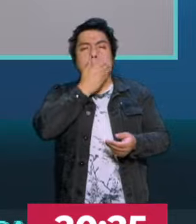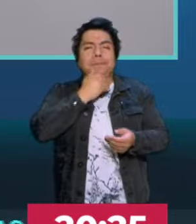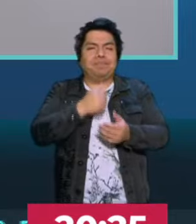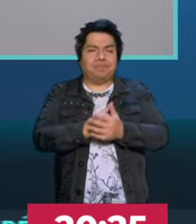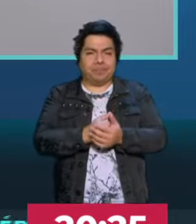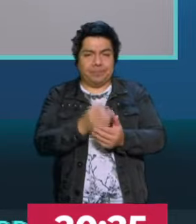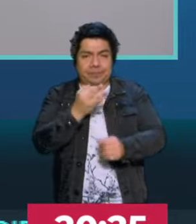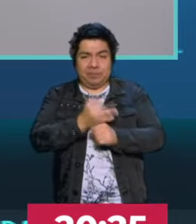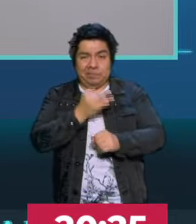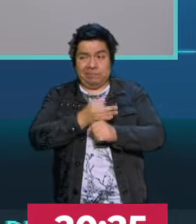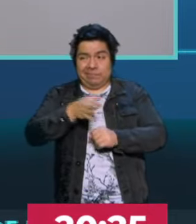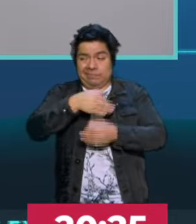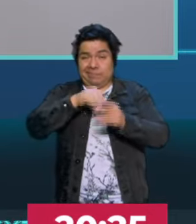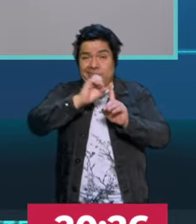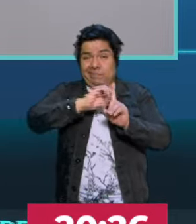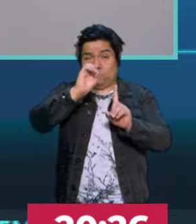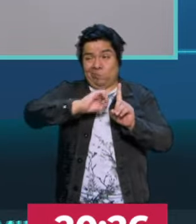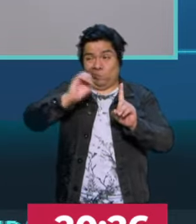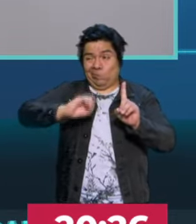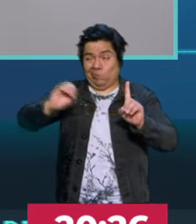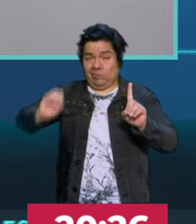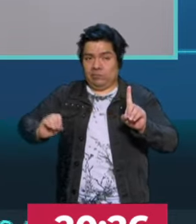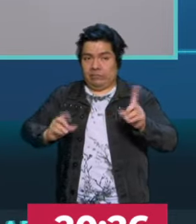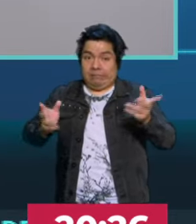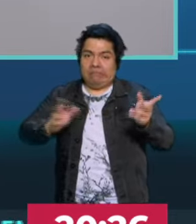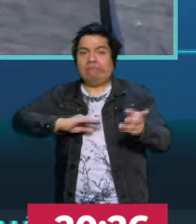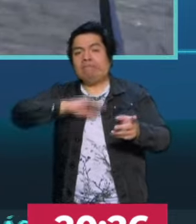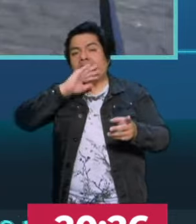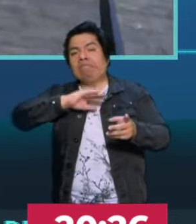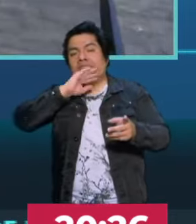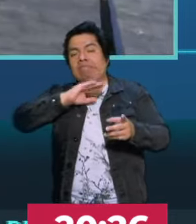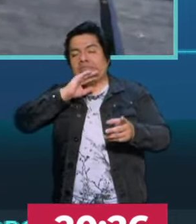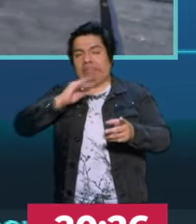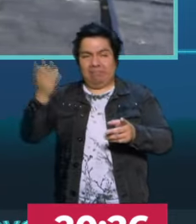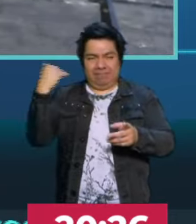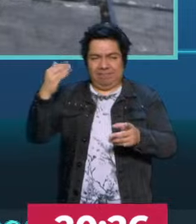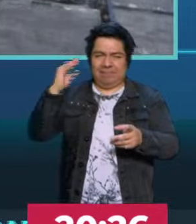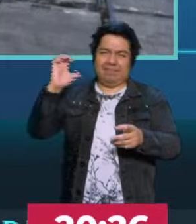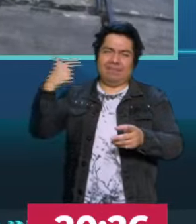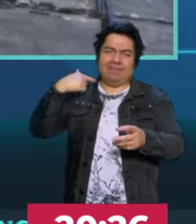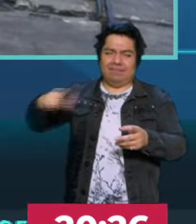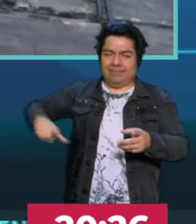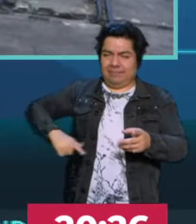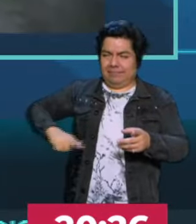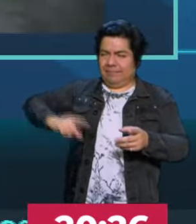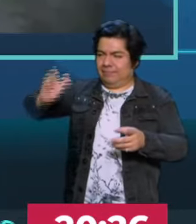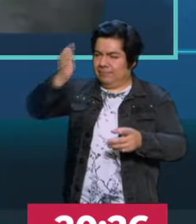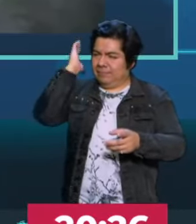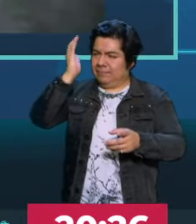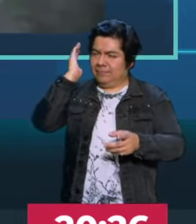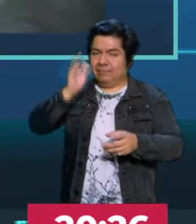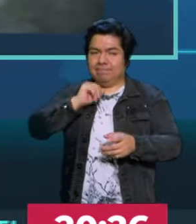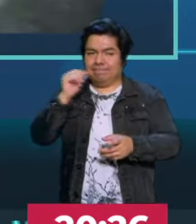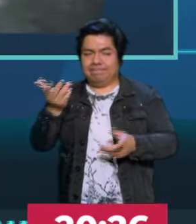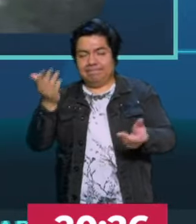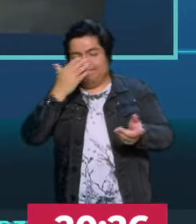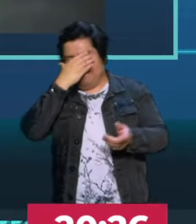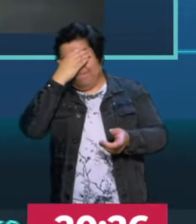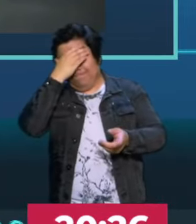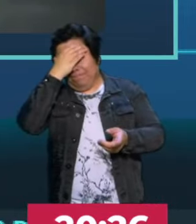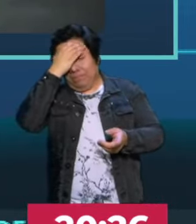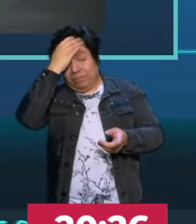tan desorganizada, tan descuidada que se dio durante el gobierno de Peña Nieto, pues se